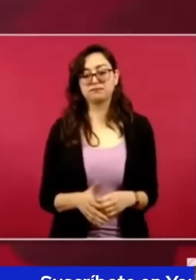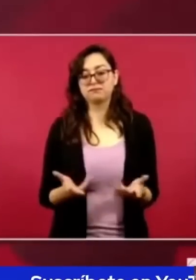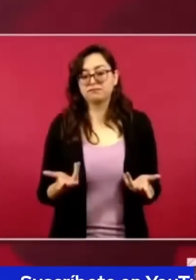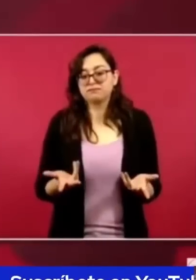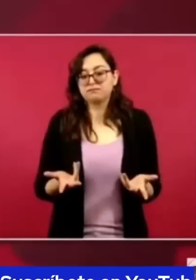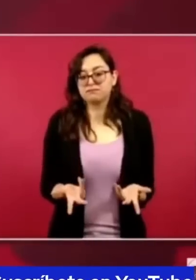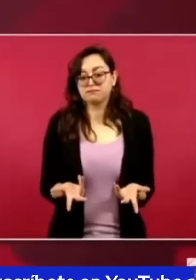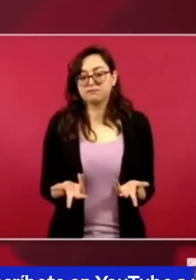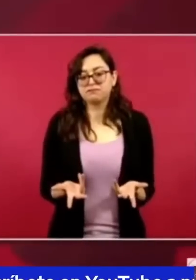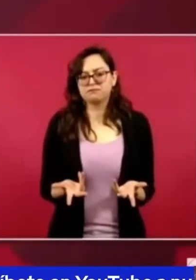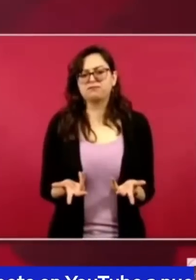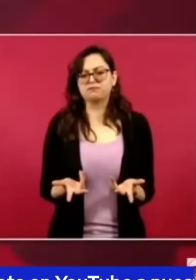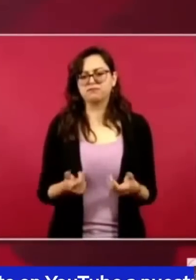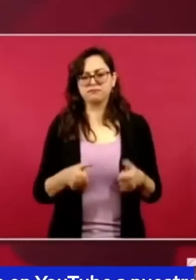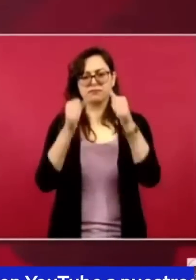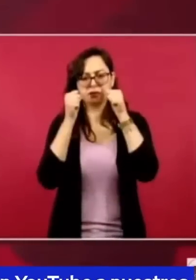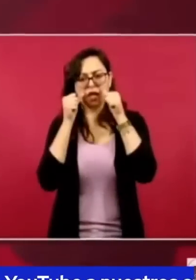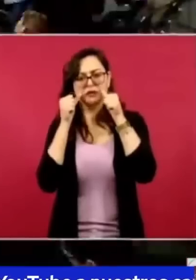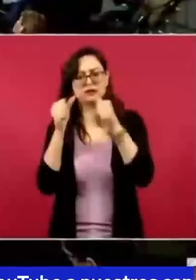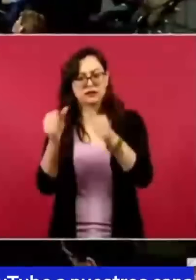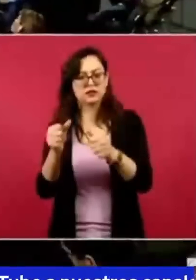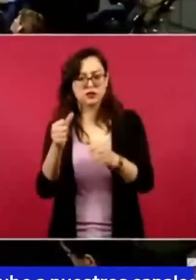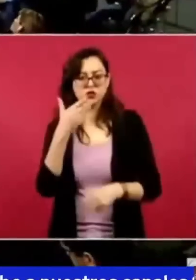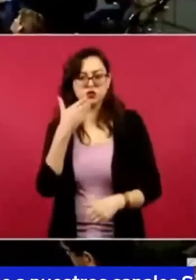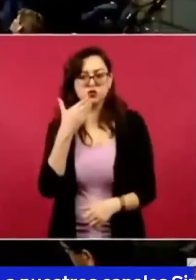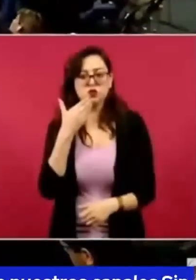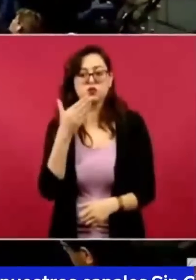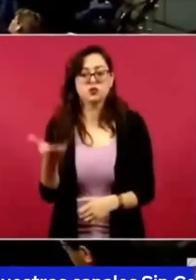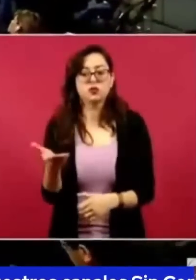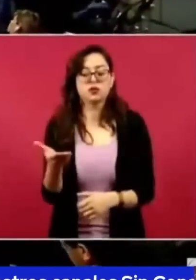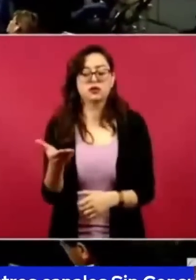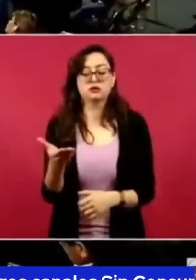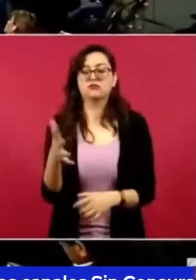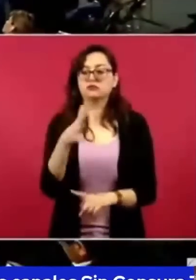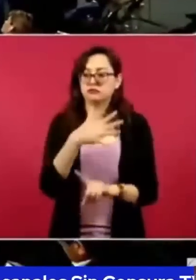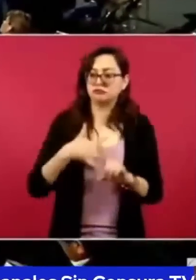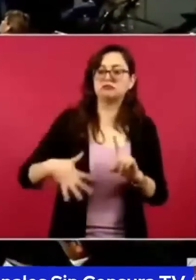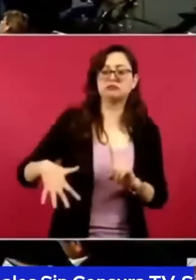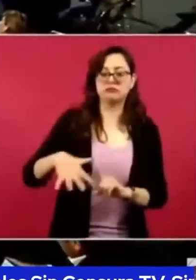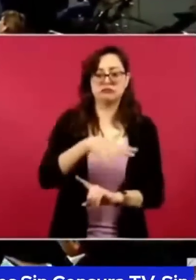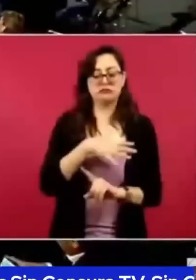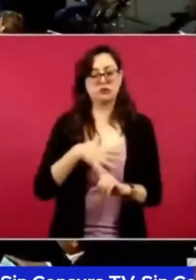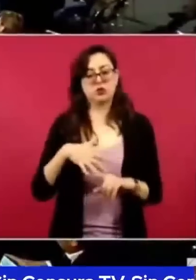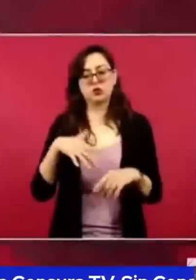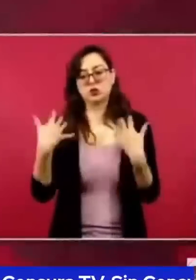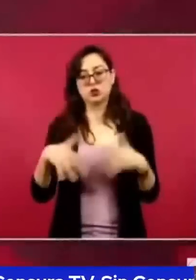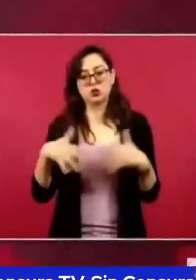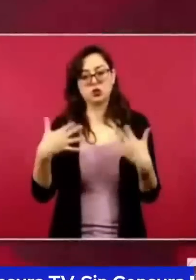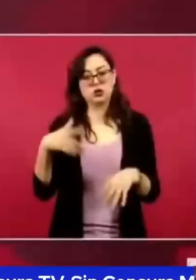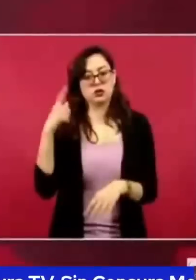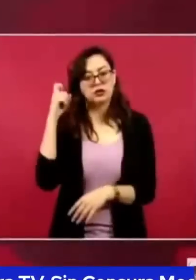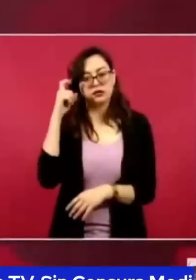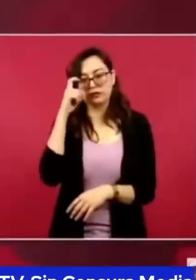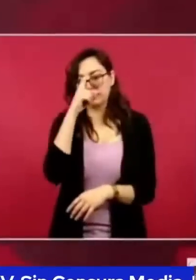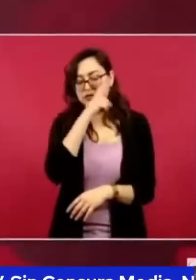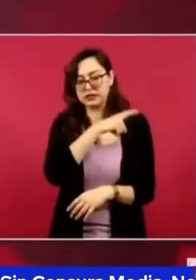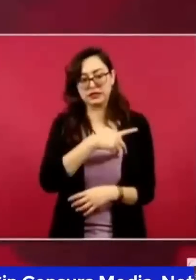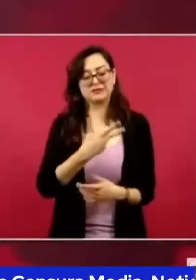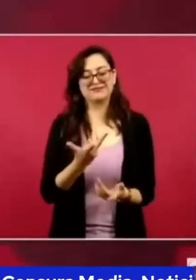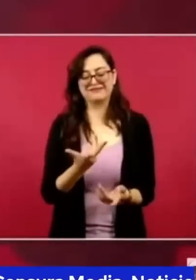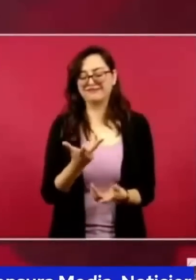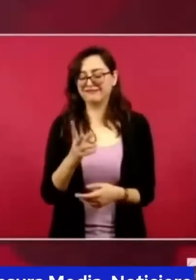y se atendió pues esta situación de urgencia, muy lamentable, además